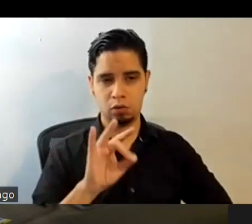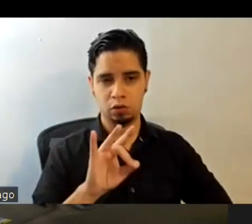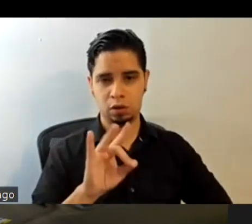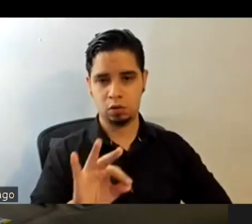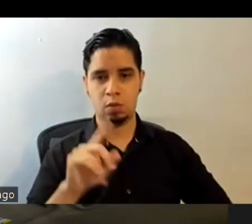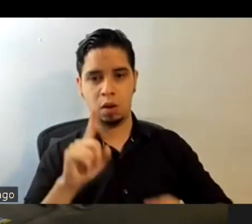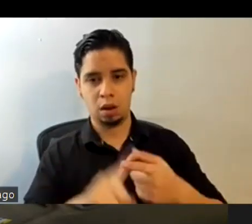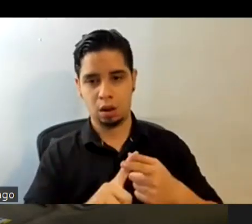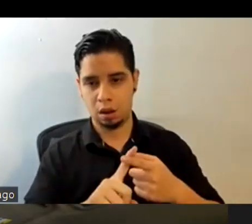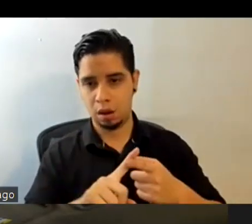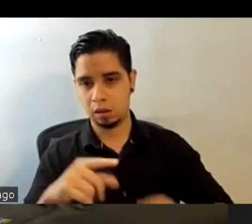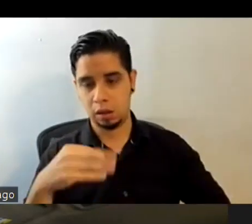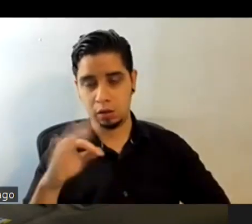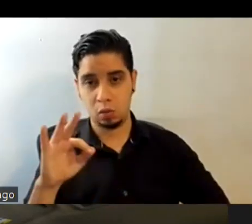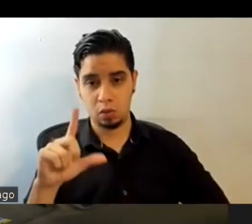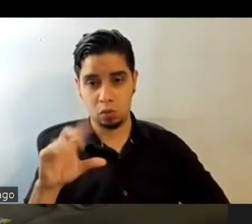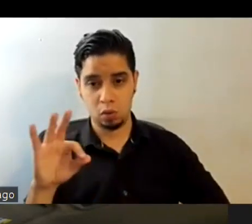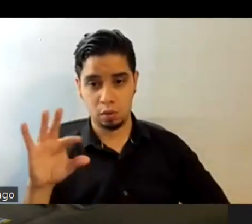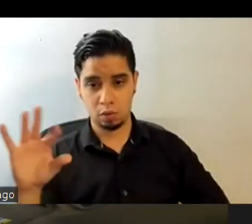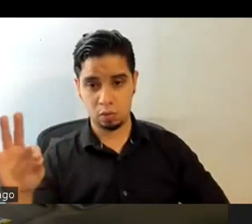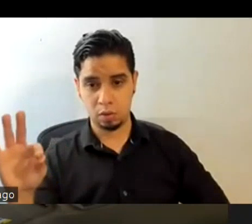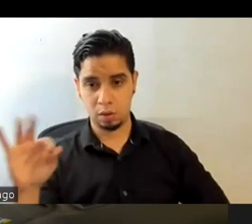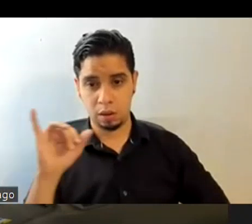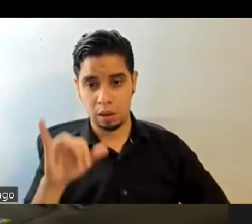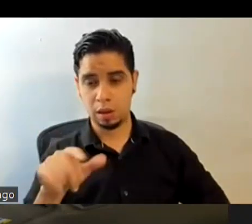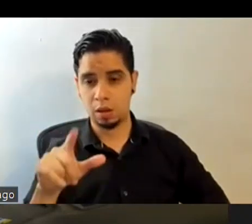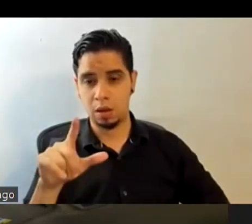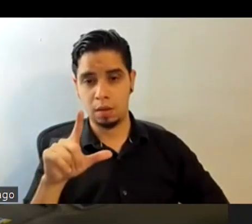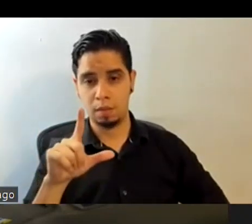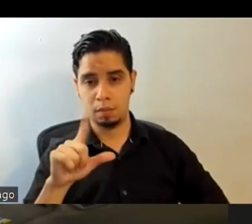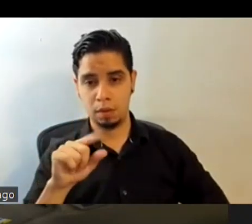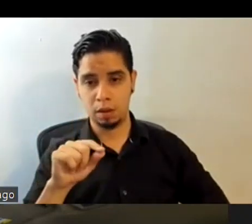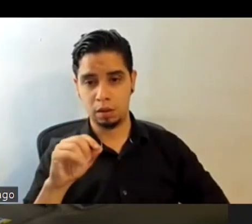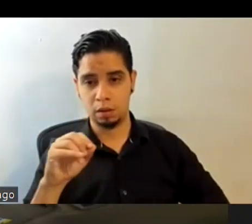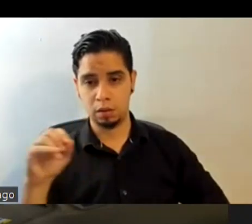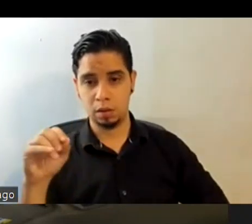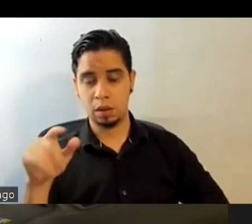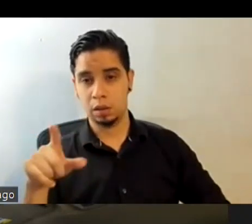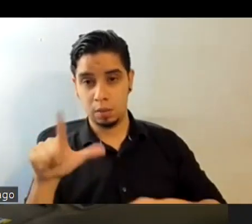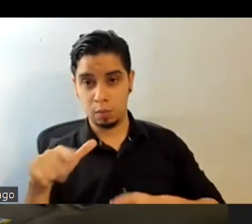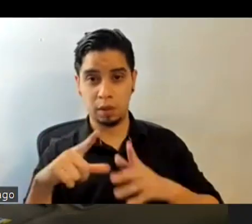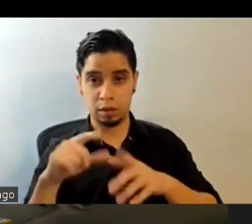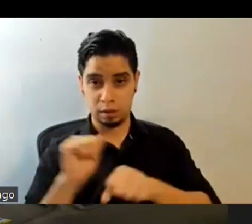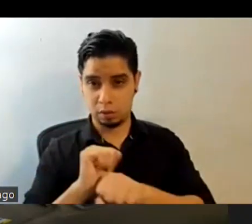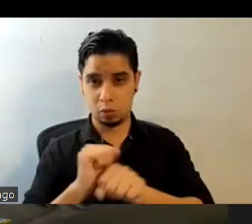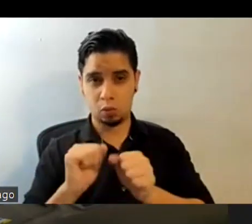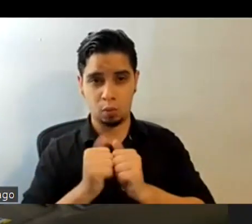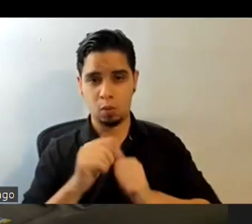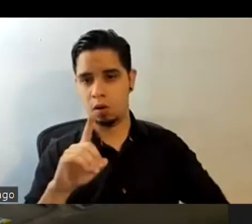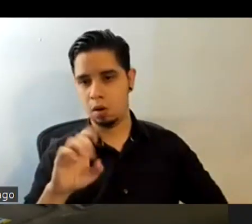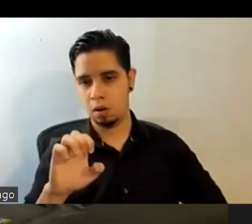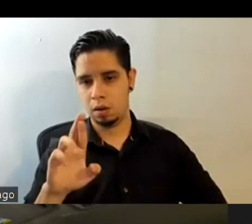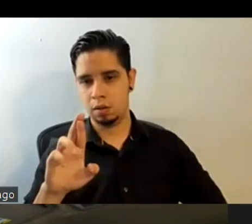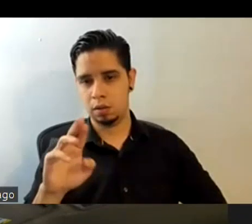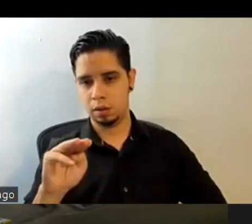el 1999, que básicamente en el 2000 fue que empecé como dermatólogo. Y ahí tú dijiste, ok, ya, necesito